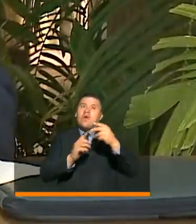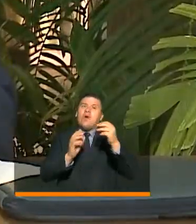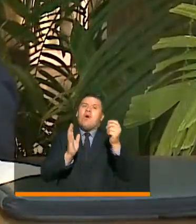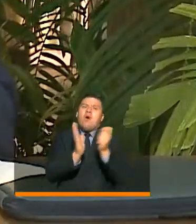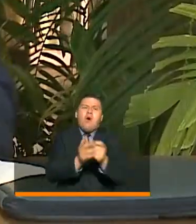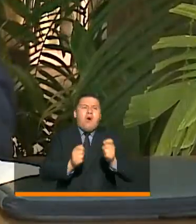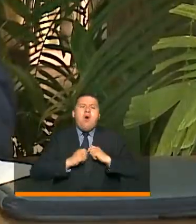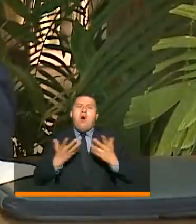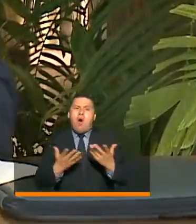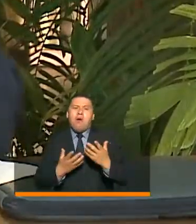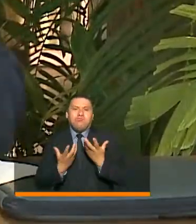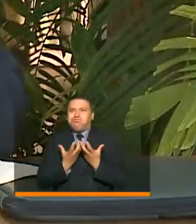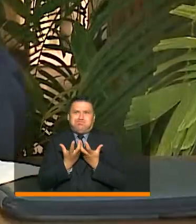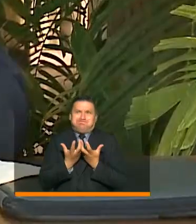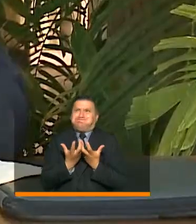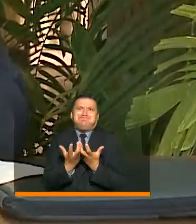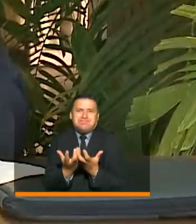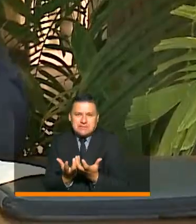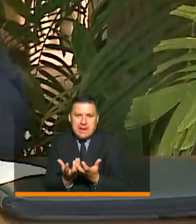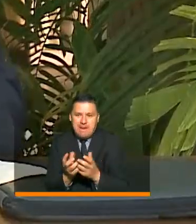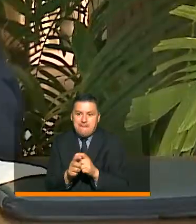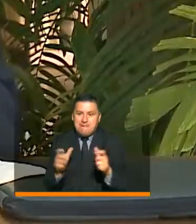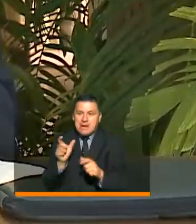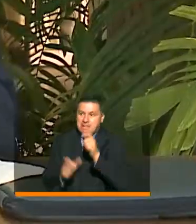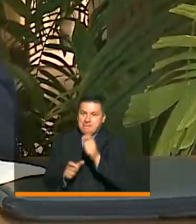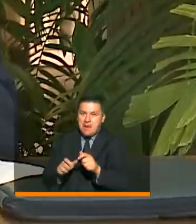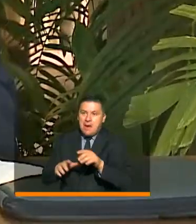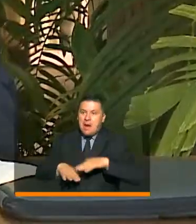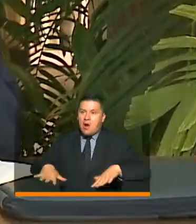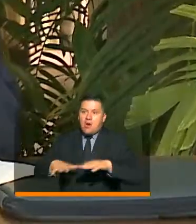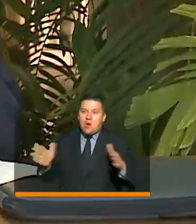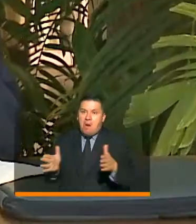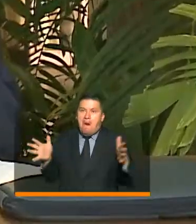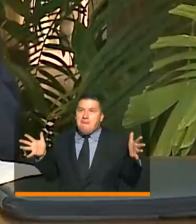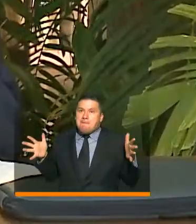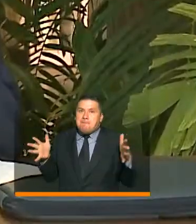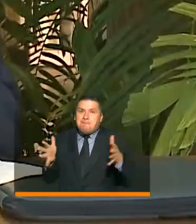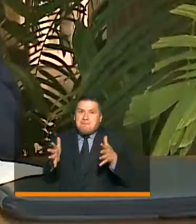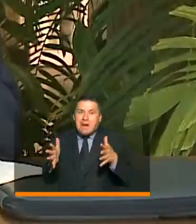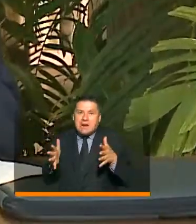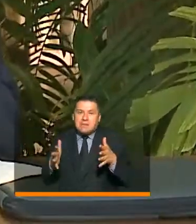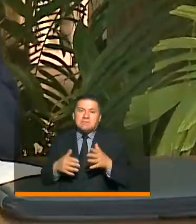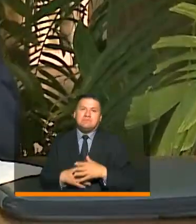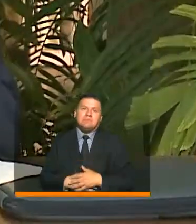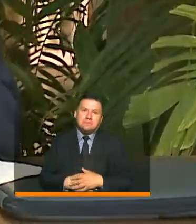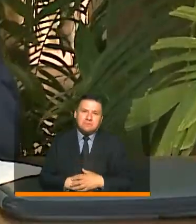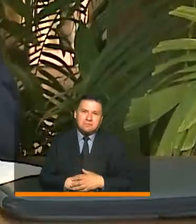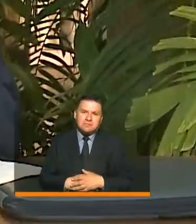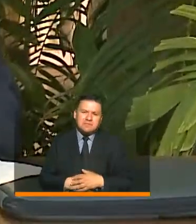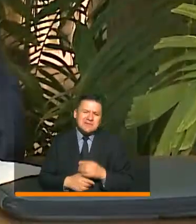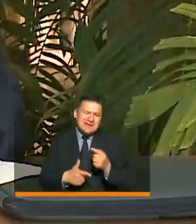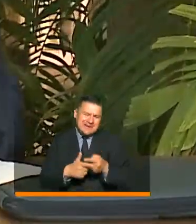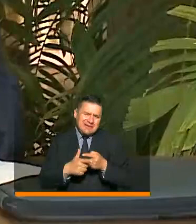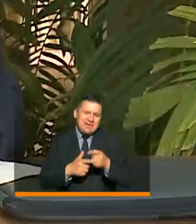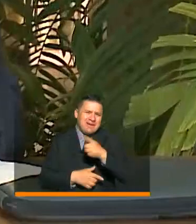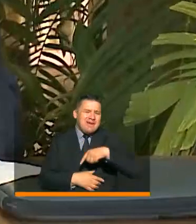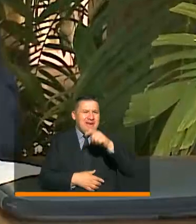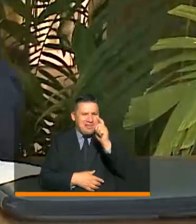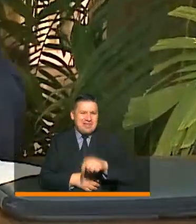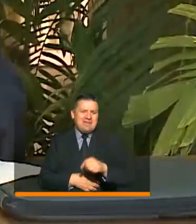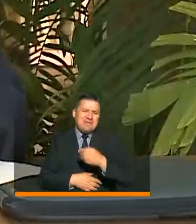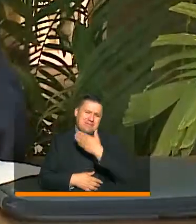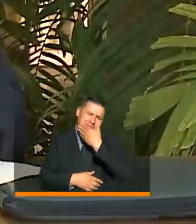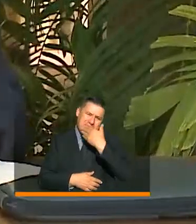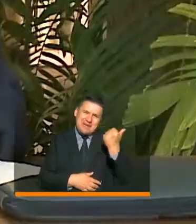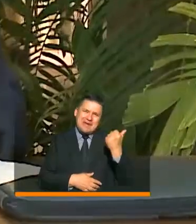contagio son las aglomeraciones en espacios cerrados y en espacios abiertos. Entonces, debemos